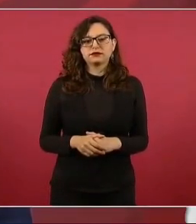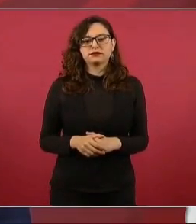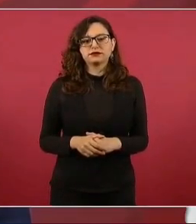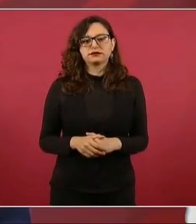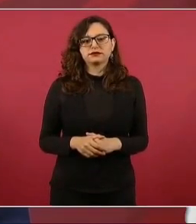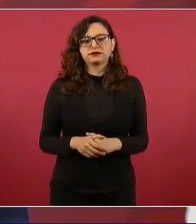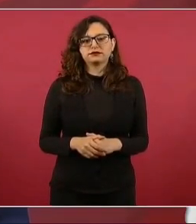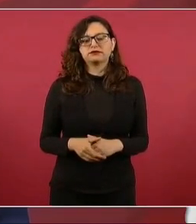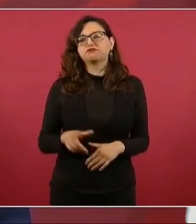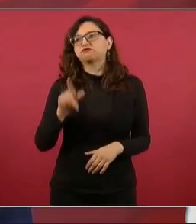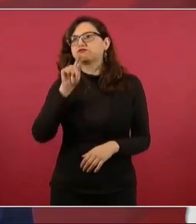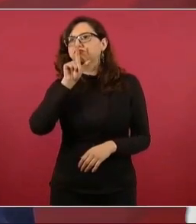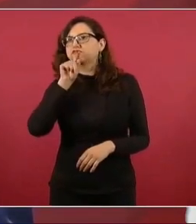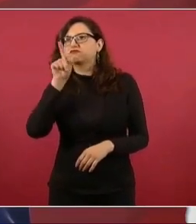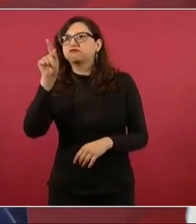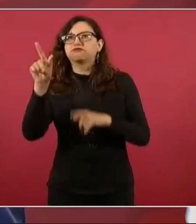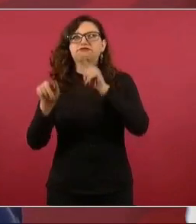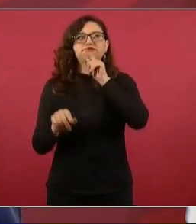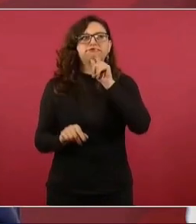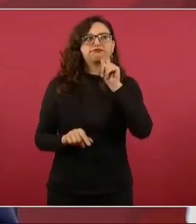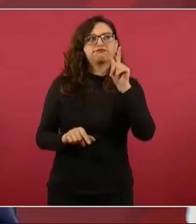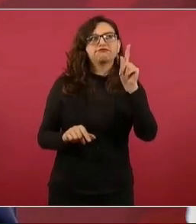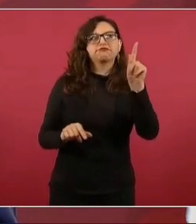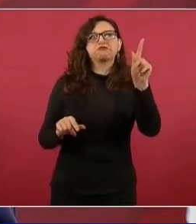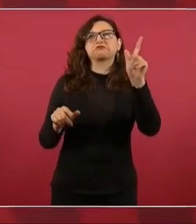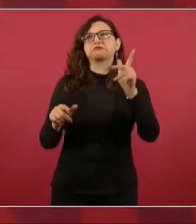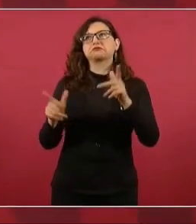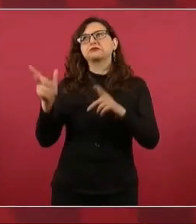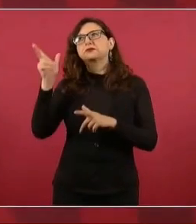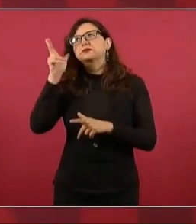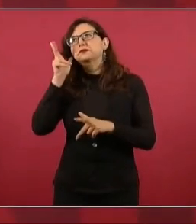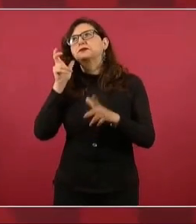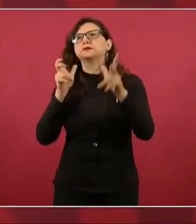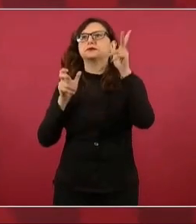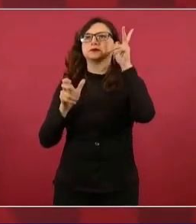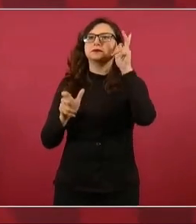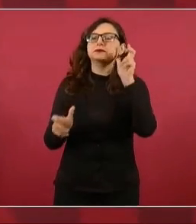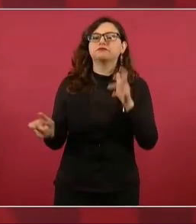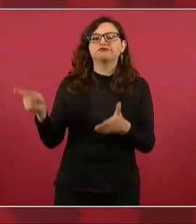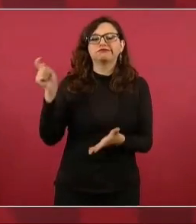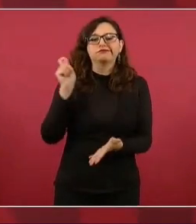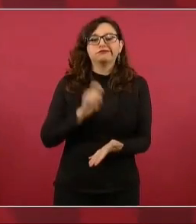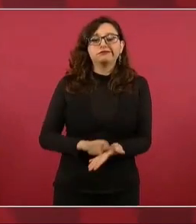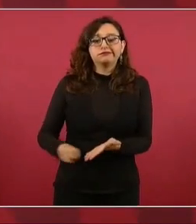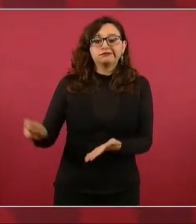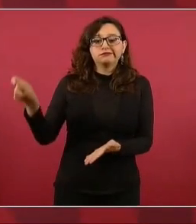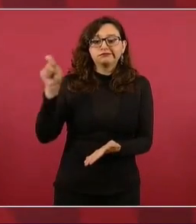gozar del canto de los pájaros y a escribir